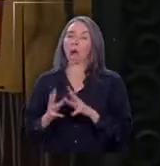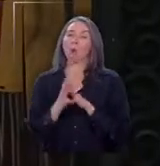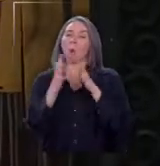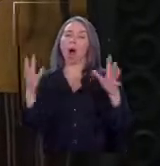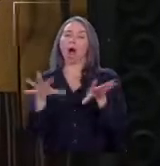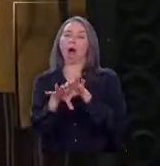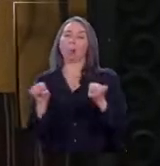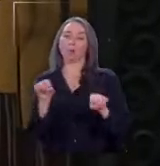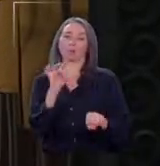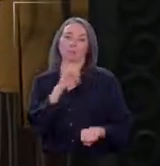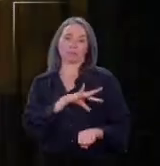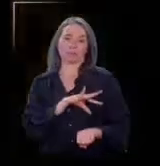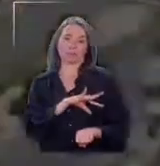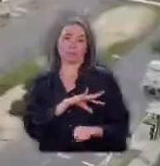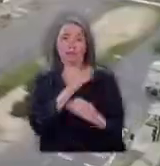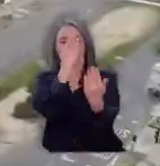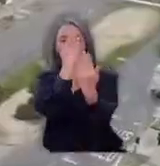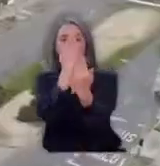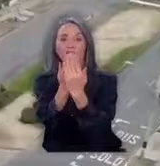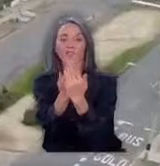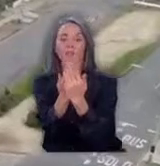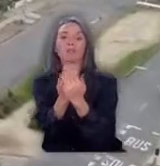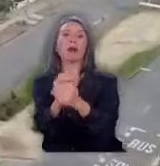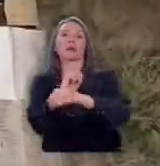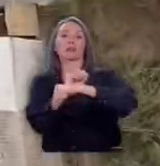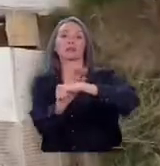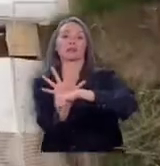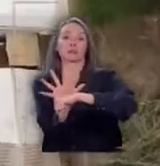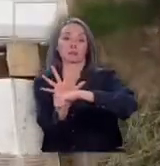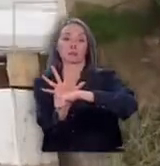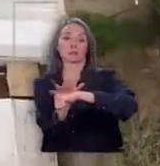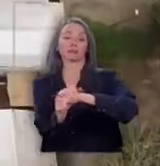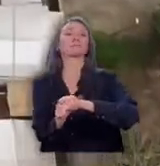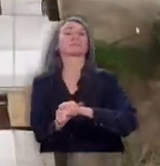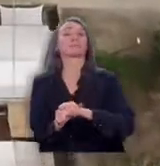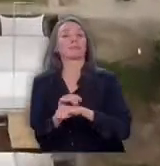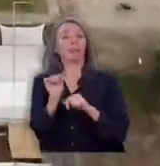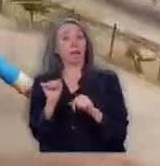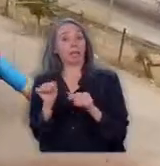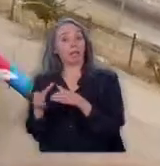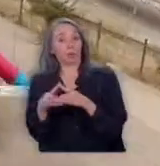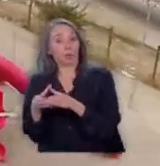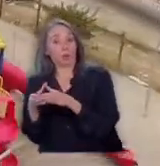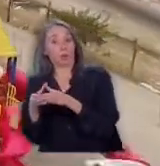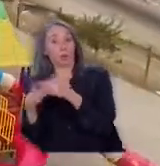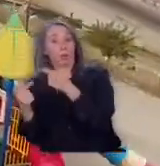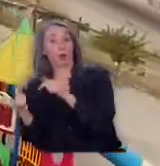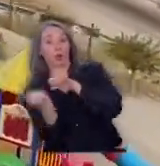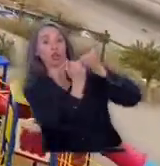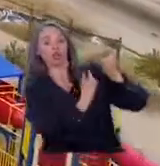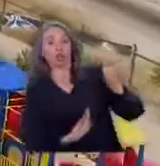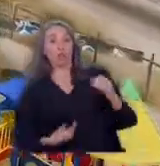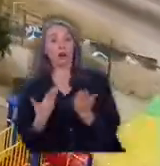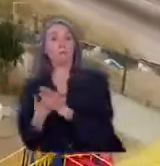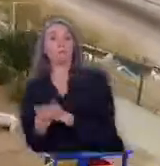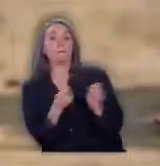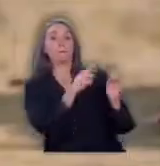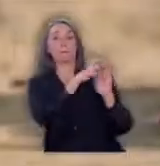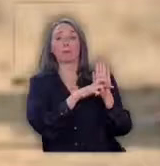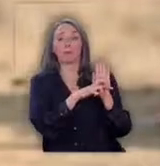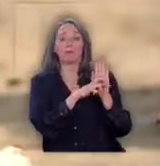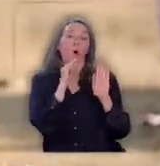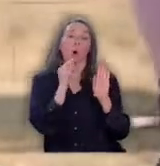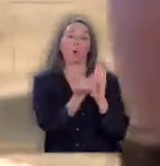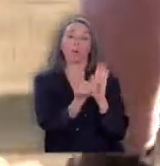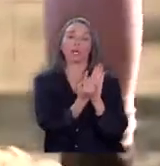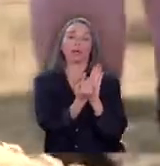nacional que permita enfrentar los efectos de la pandemia Y en este marco la oposición presentó una propuesta de carácter urgente